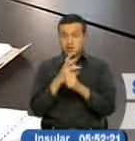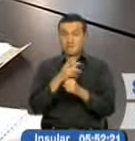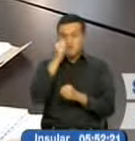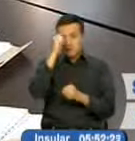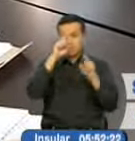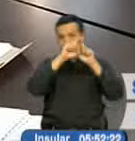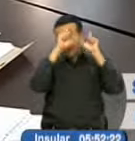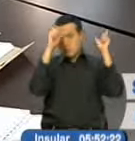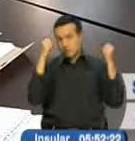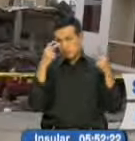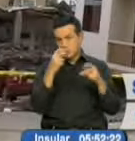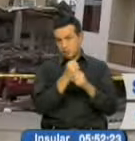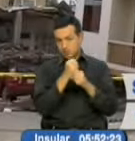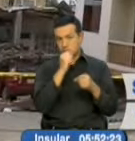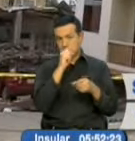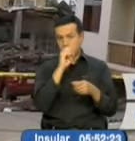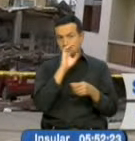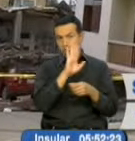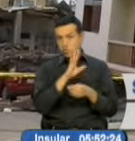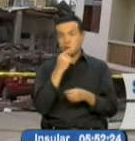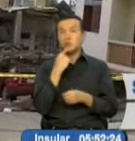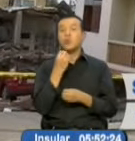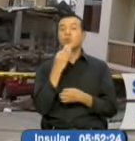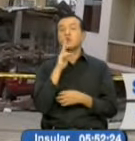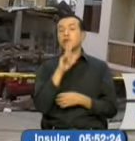de Empresas de Seguros, han respondido a